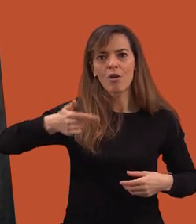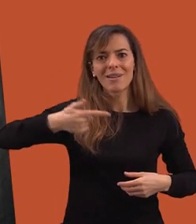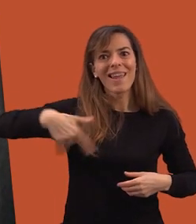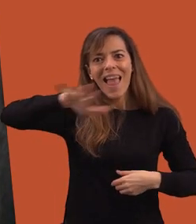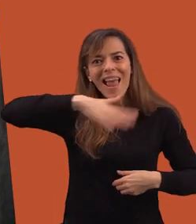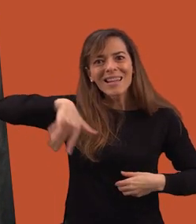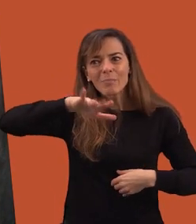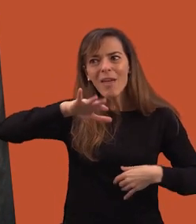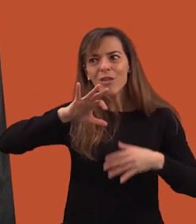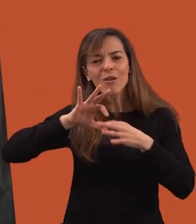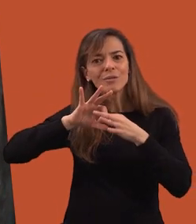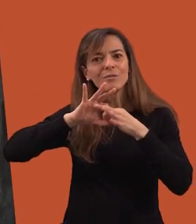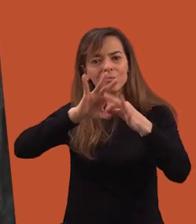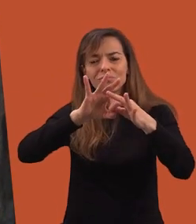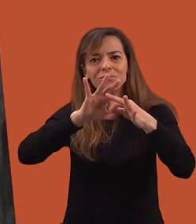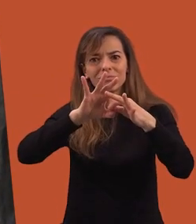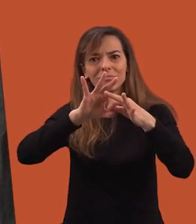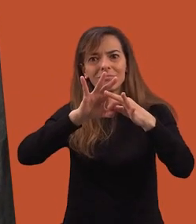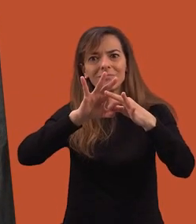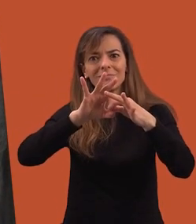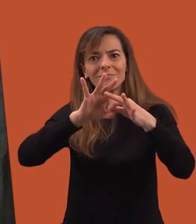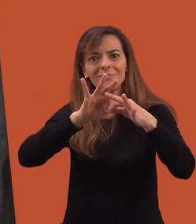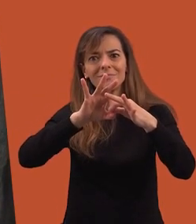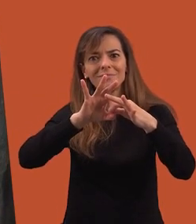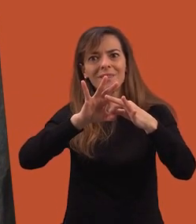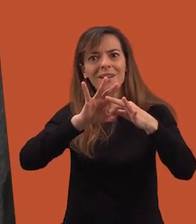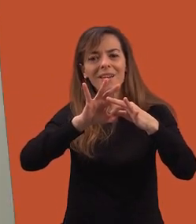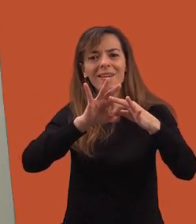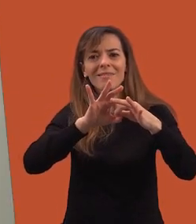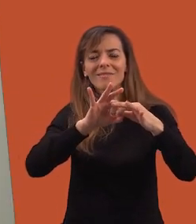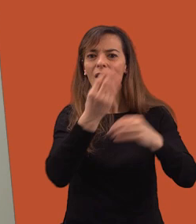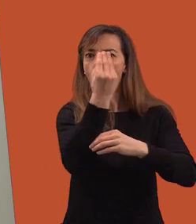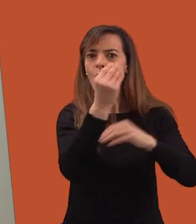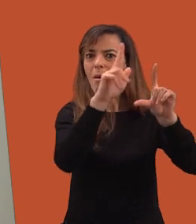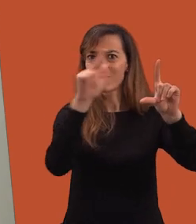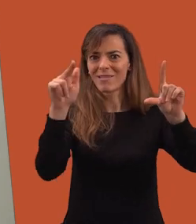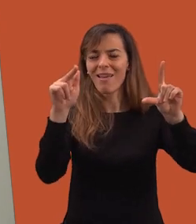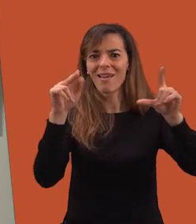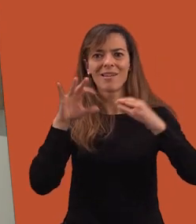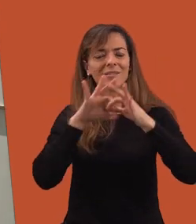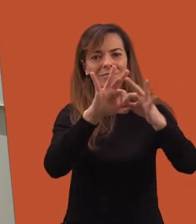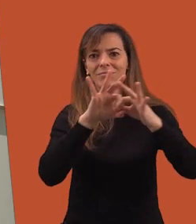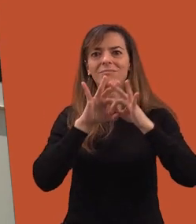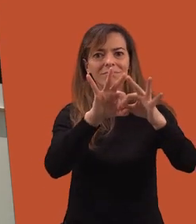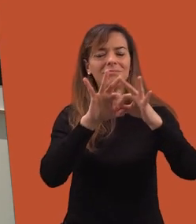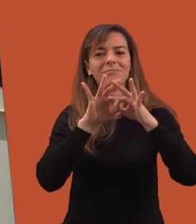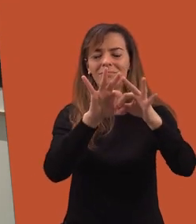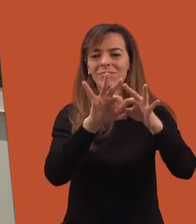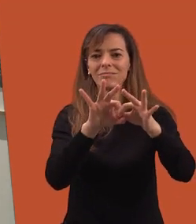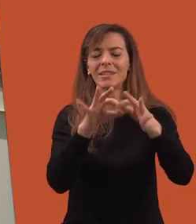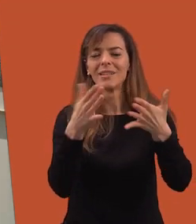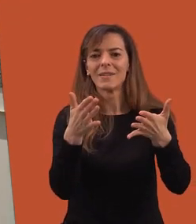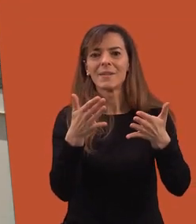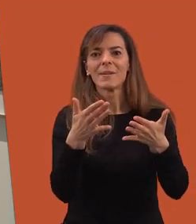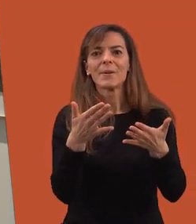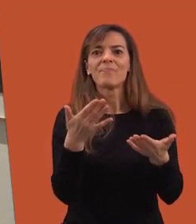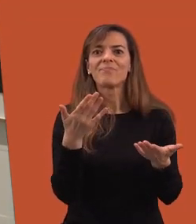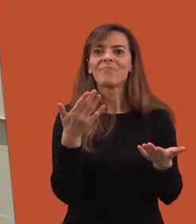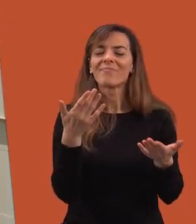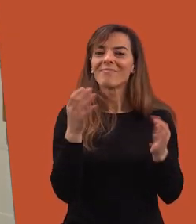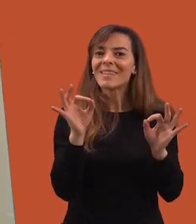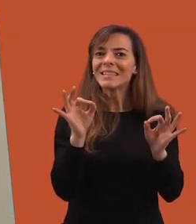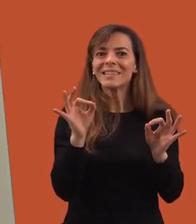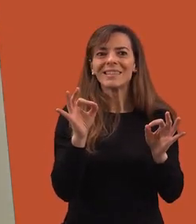del propio espacio el propio espacio se convierte en habitáculo que se refleja a su vez en el propio y no se de